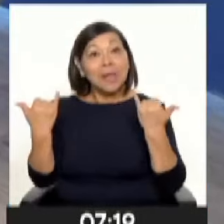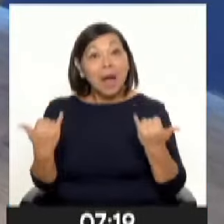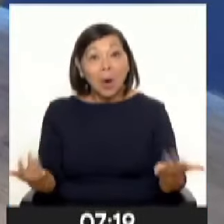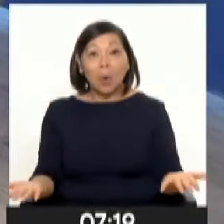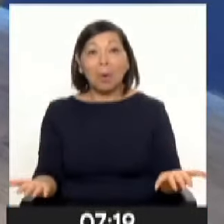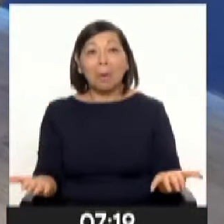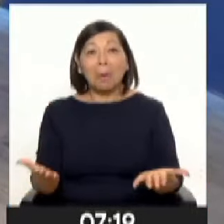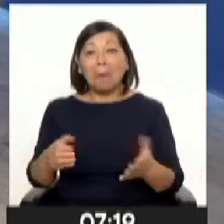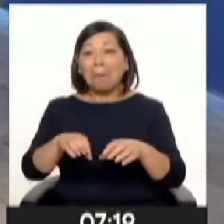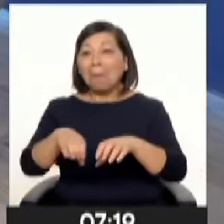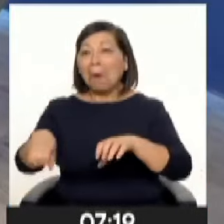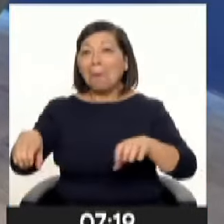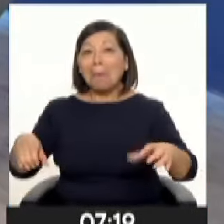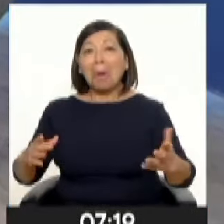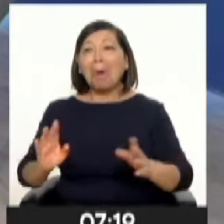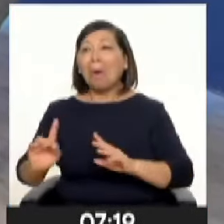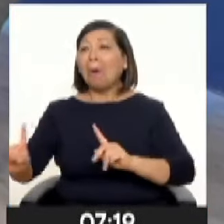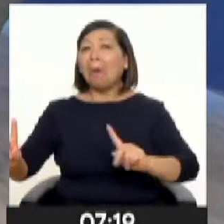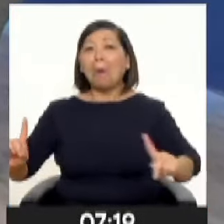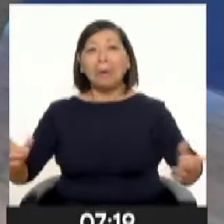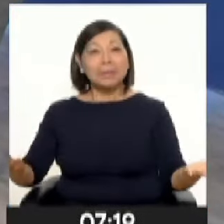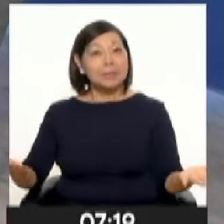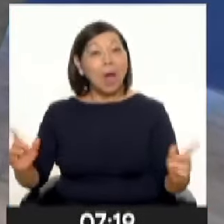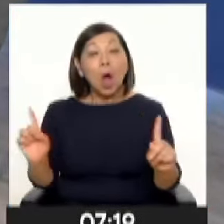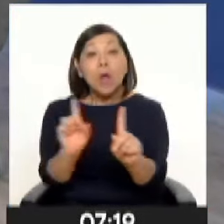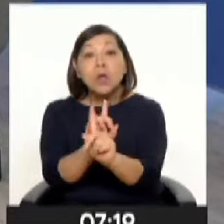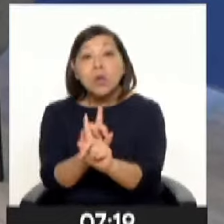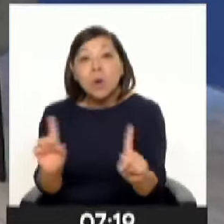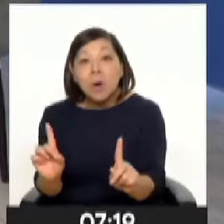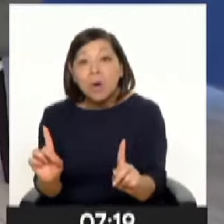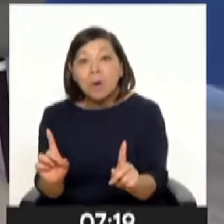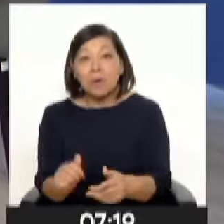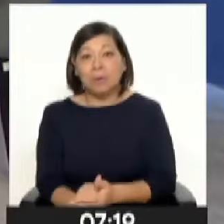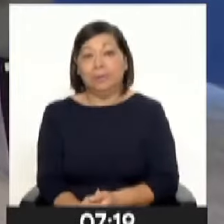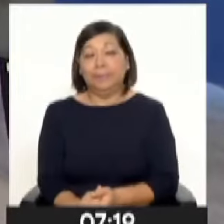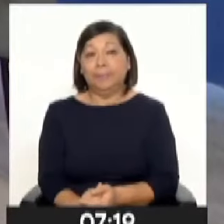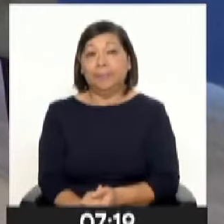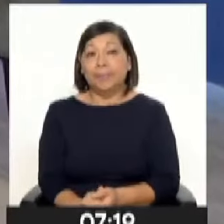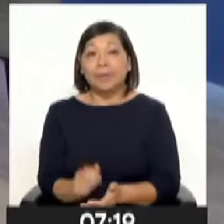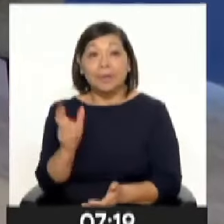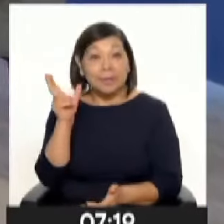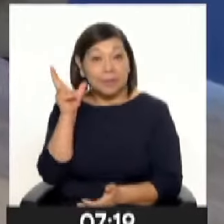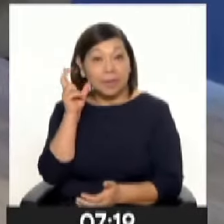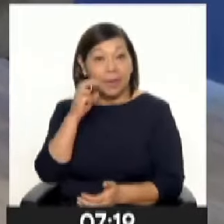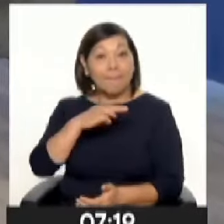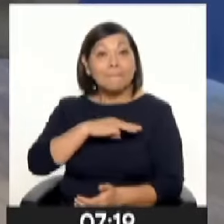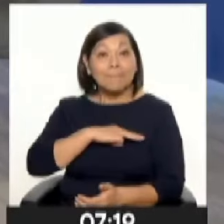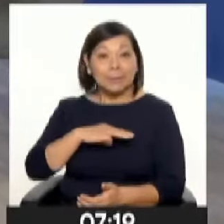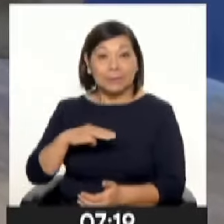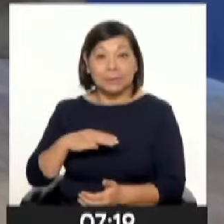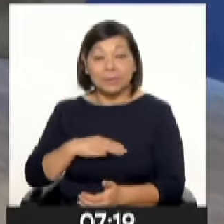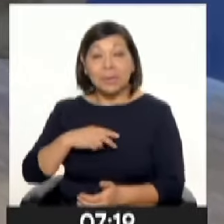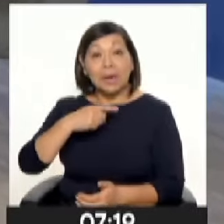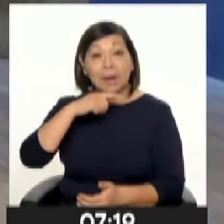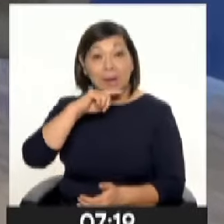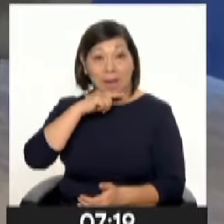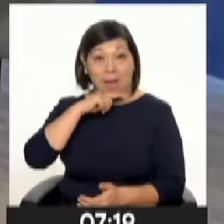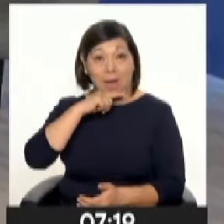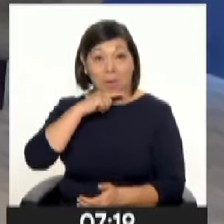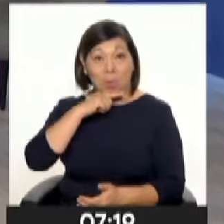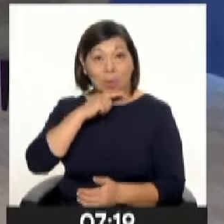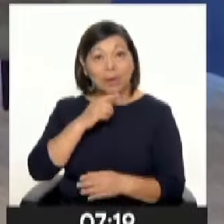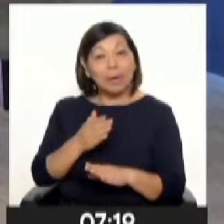manera fragmentada, ¿no? Cada uno por su lado. Se habla mucho, lo hemos escuchado desde el Ministerio de la Mujer, de